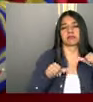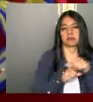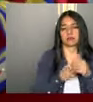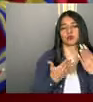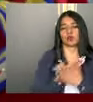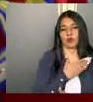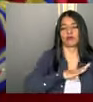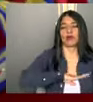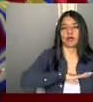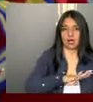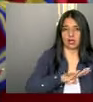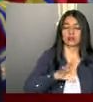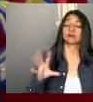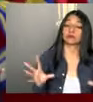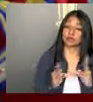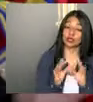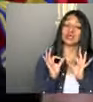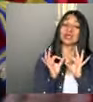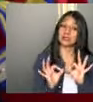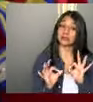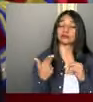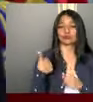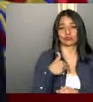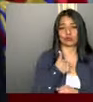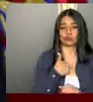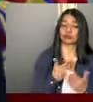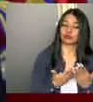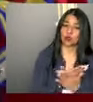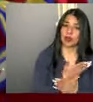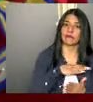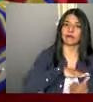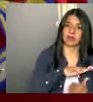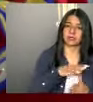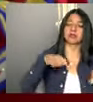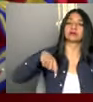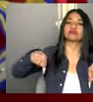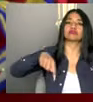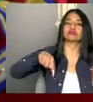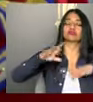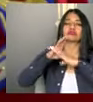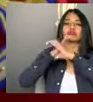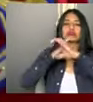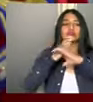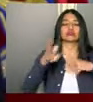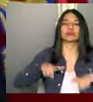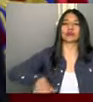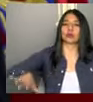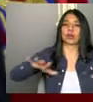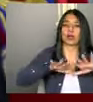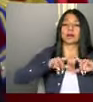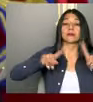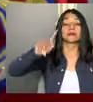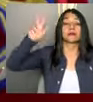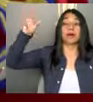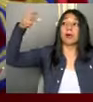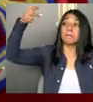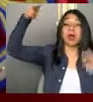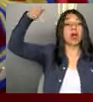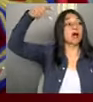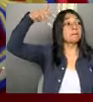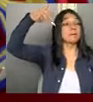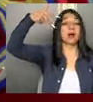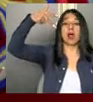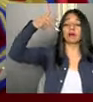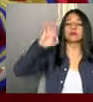la contingencia la vamos a manejar nosotros, la nueva rutas y frecuencias la administración. Y en cuanto a las cámaras, no, hemos